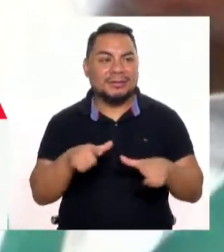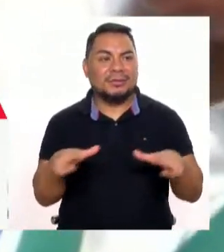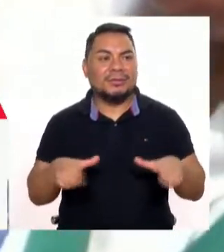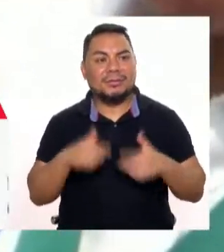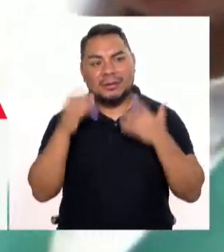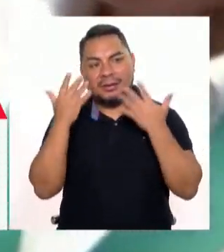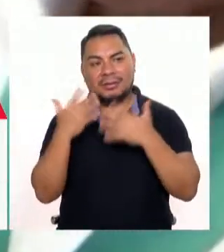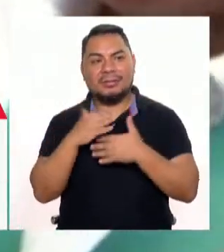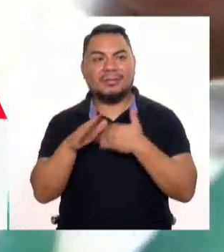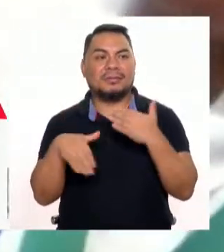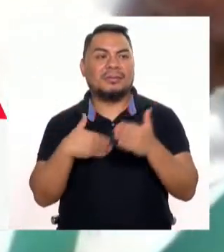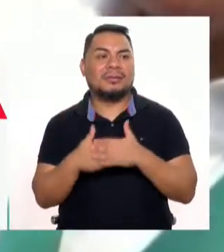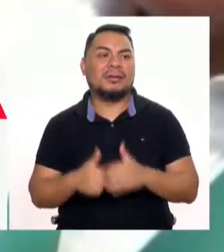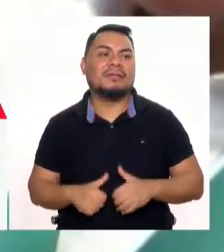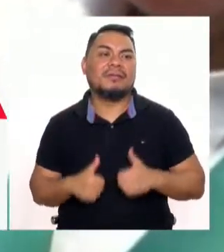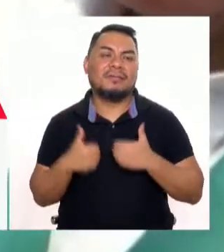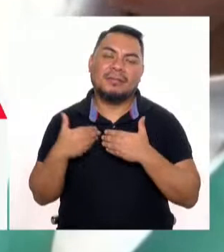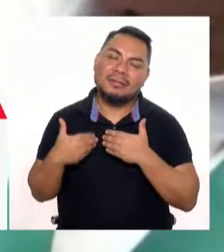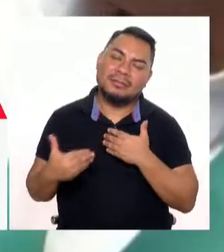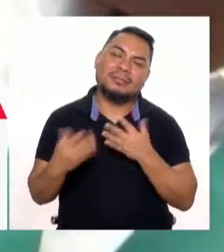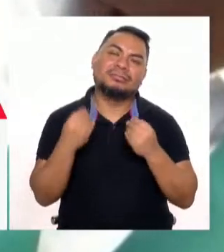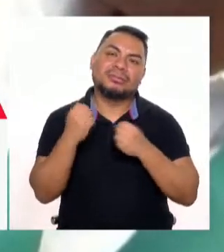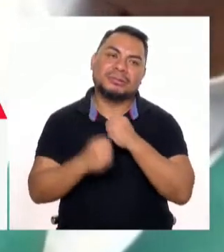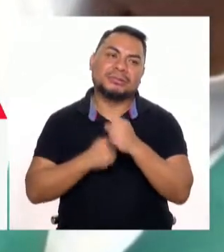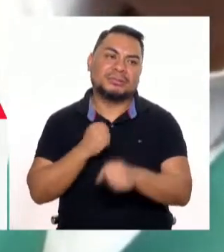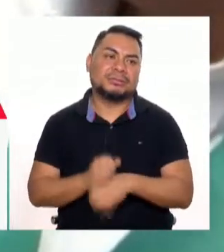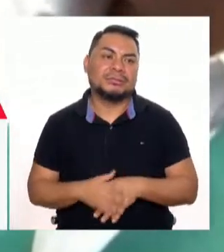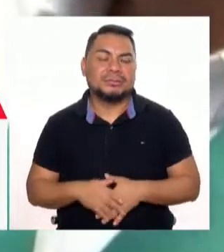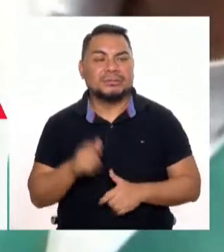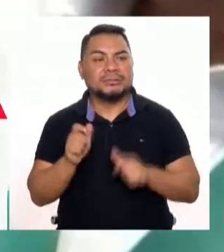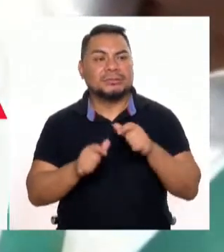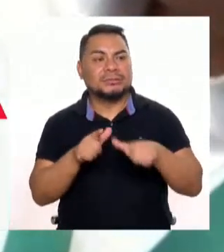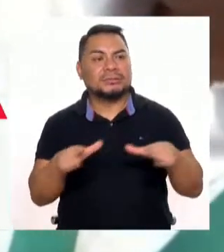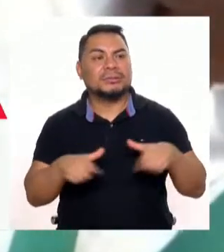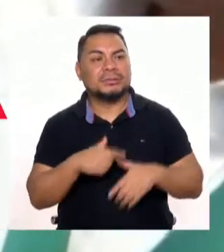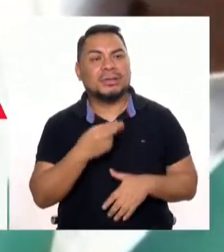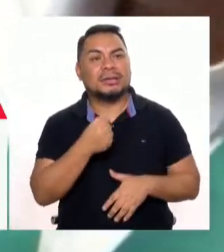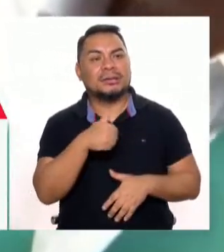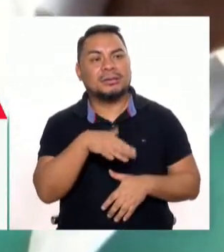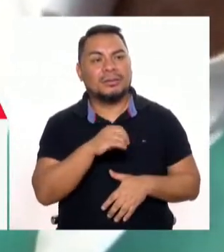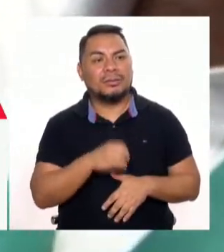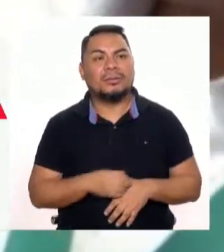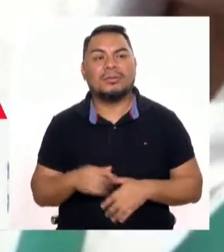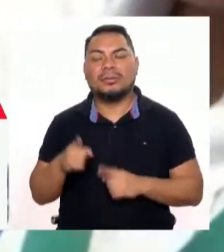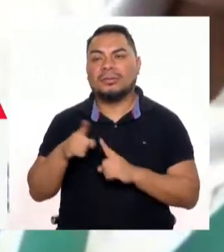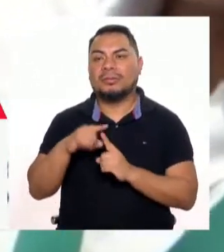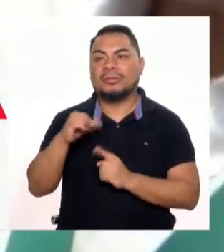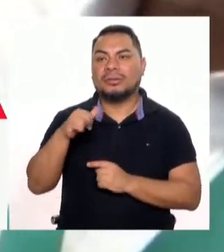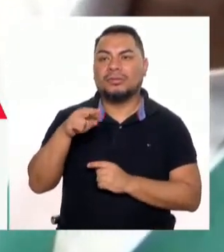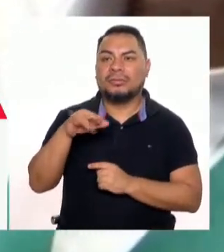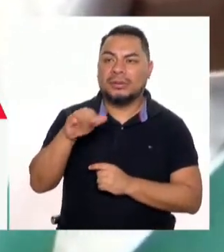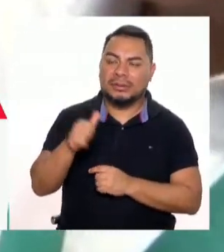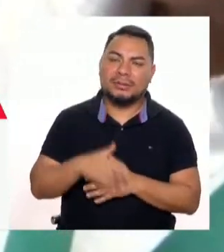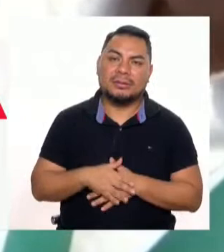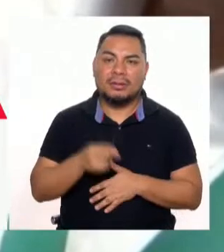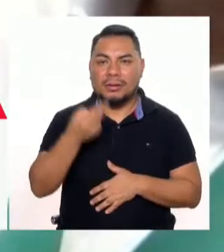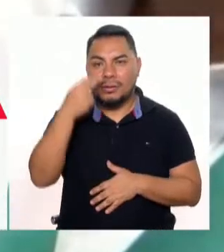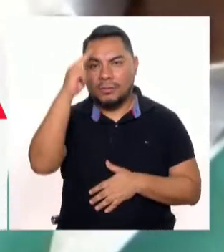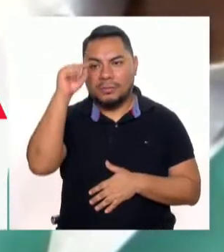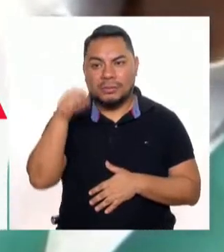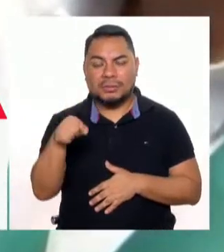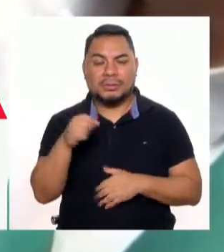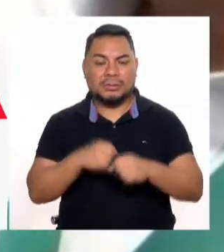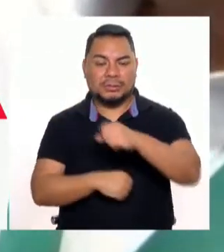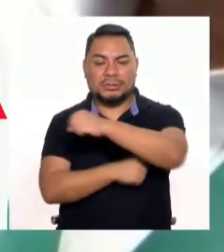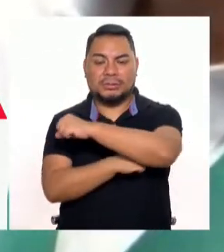obra esperada por toda la vida por la gente de aucayaco de Tingo María de huánuco este puente